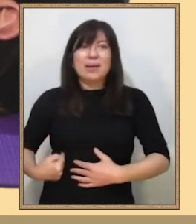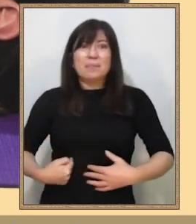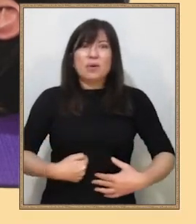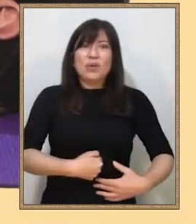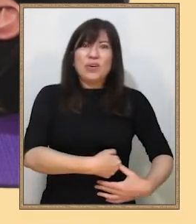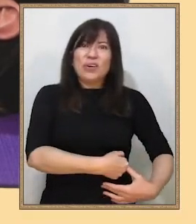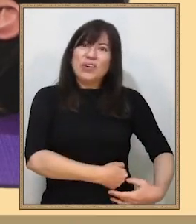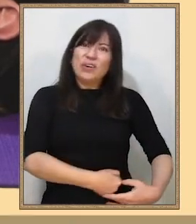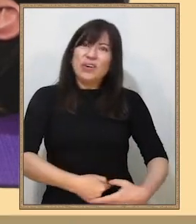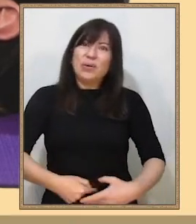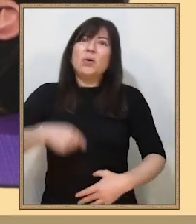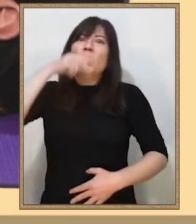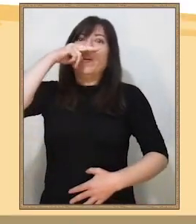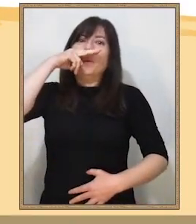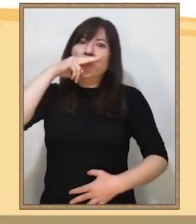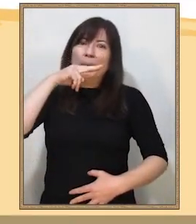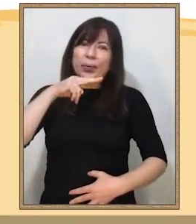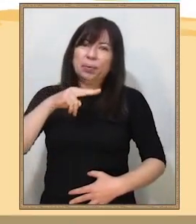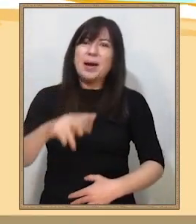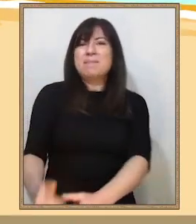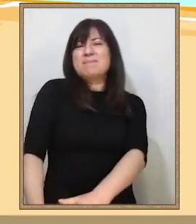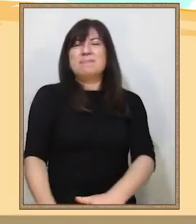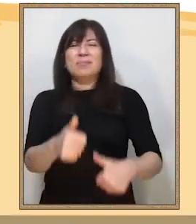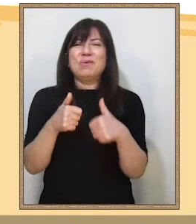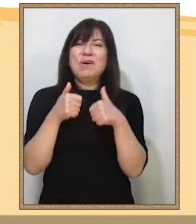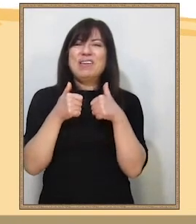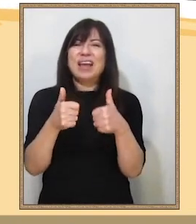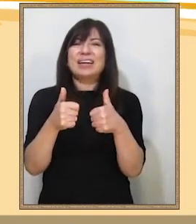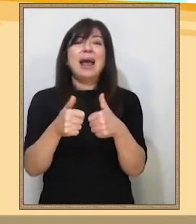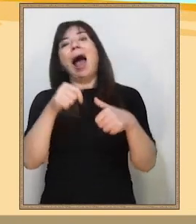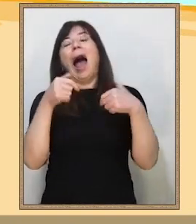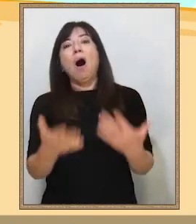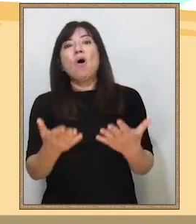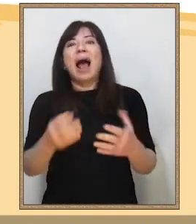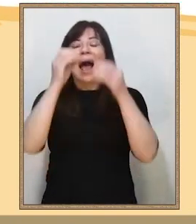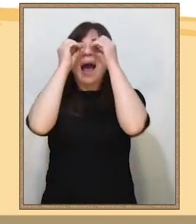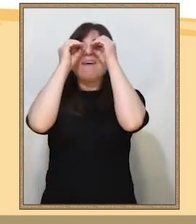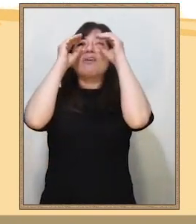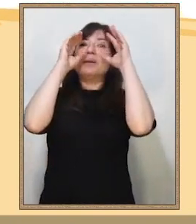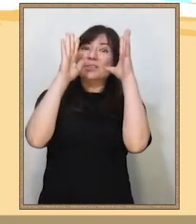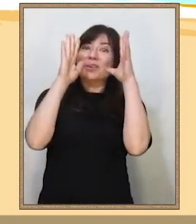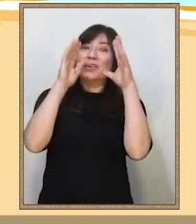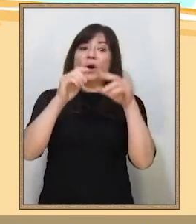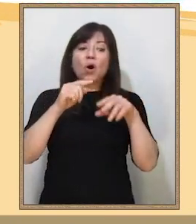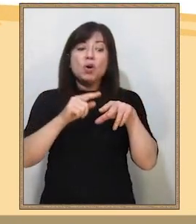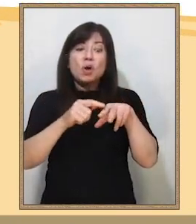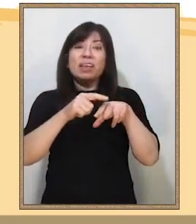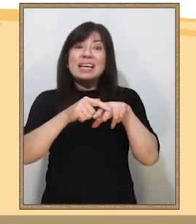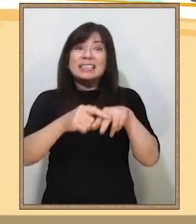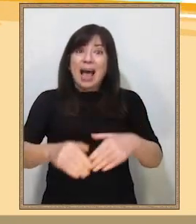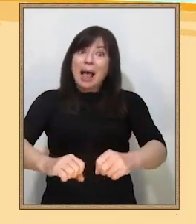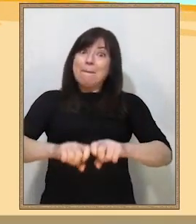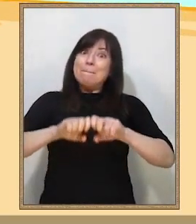cuerpo y exhalo. Muy bien. Ahora abro mis ojos, voy a llevar rodillas hacia el